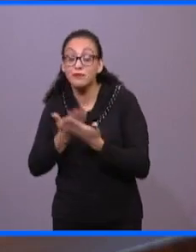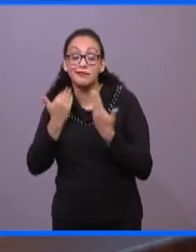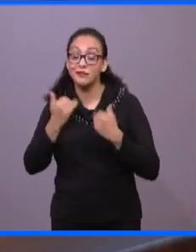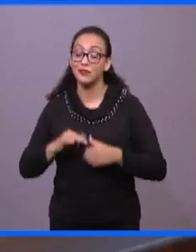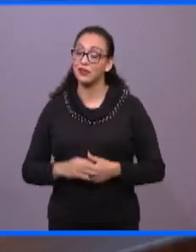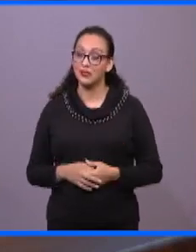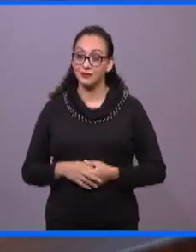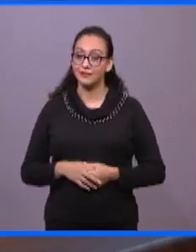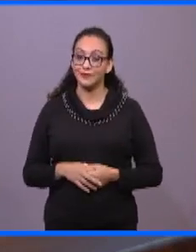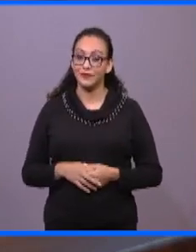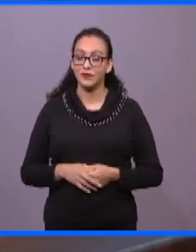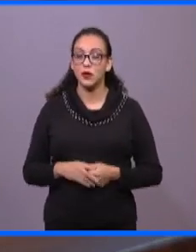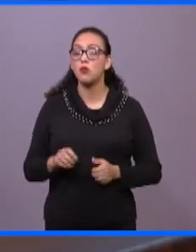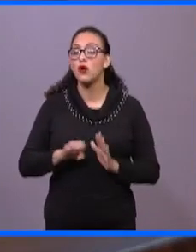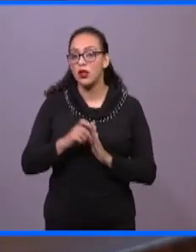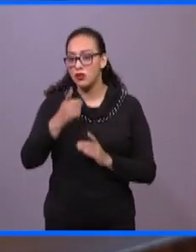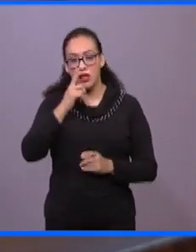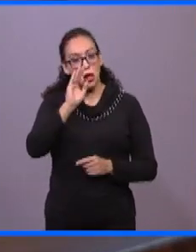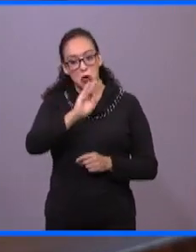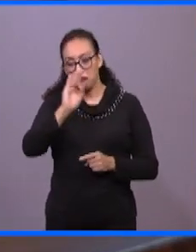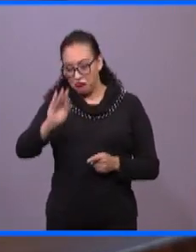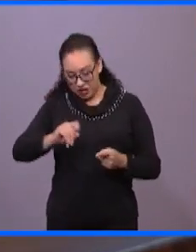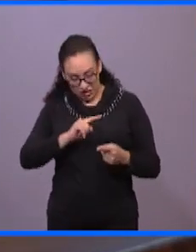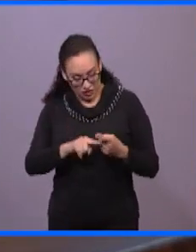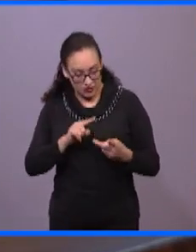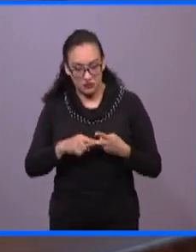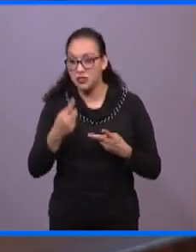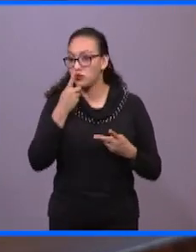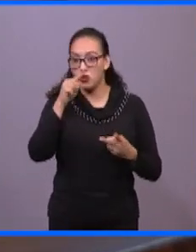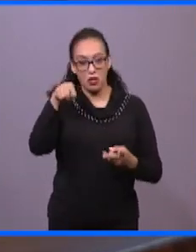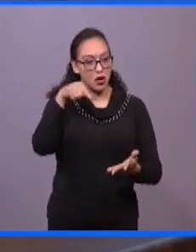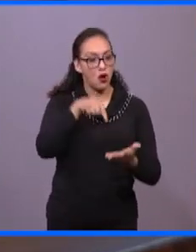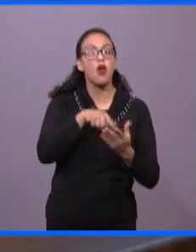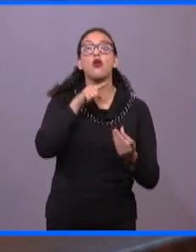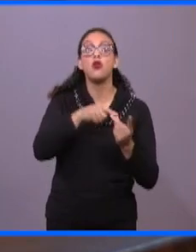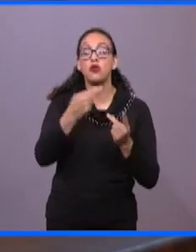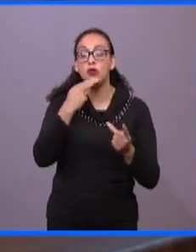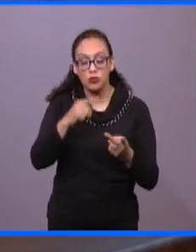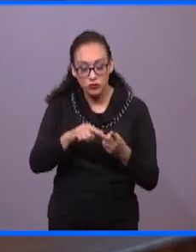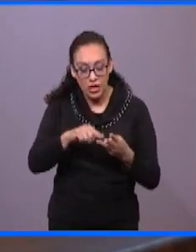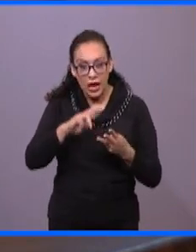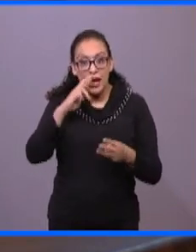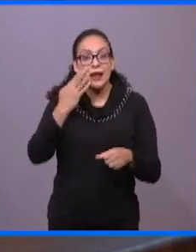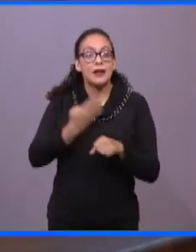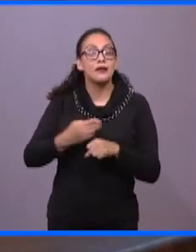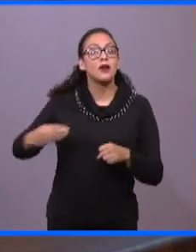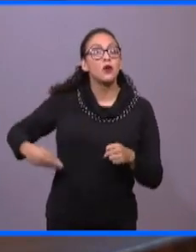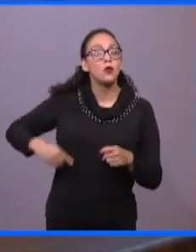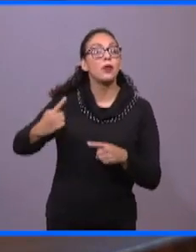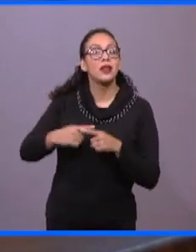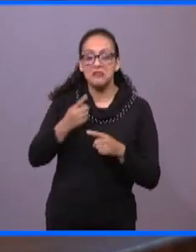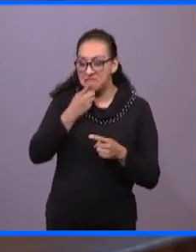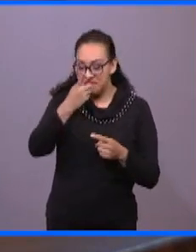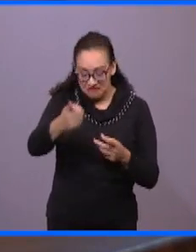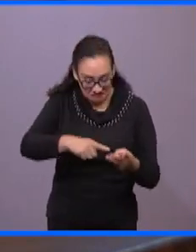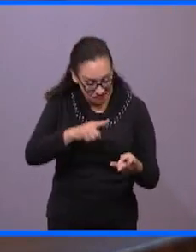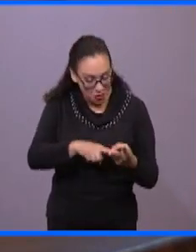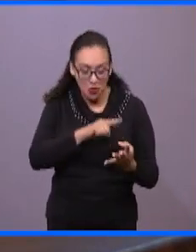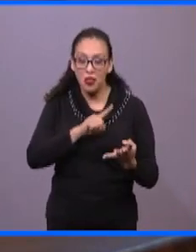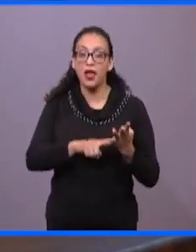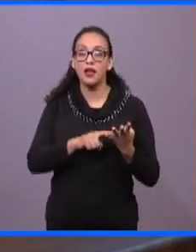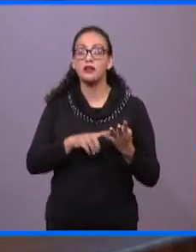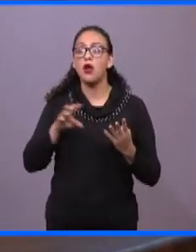No se señalaron fechas, no se señalaron lugares ni personas responsables, ni se explicó cómo